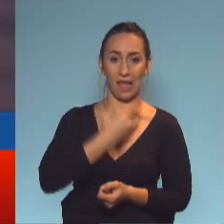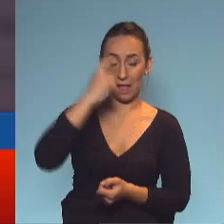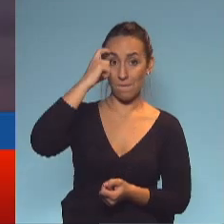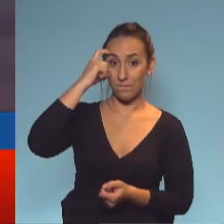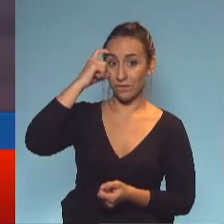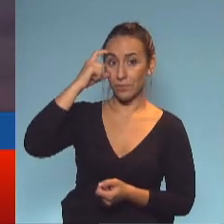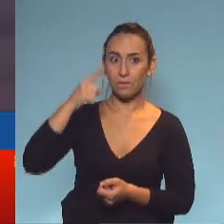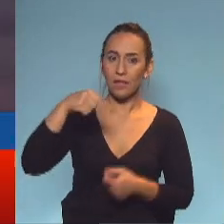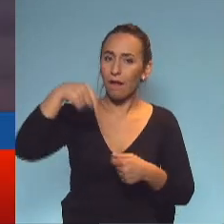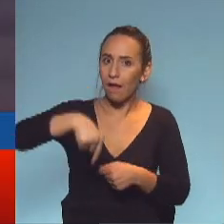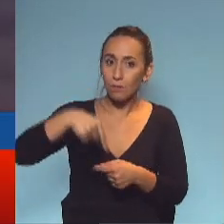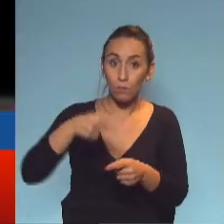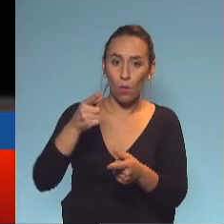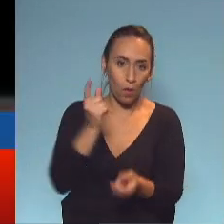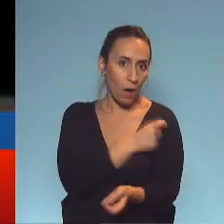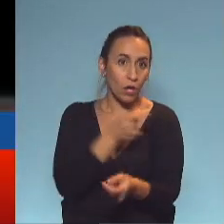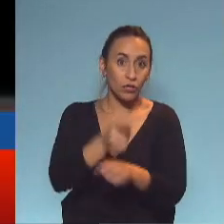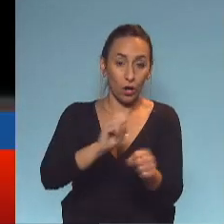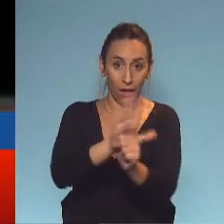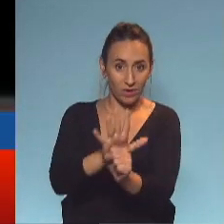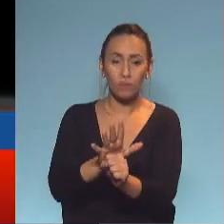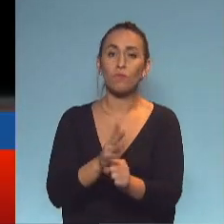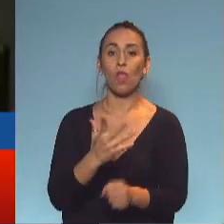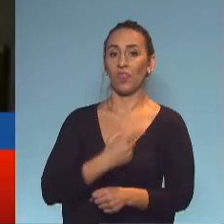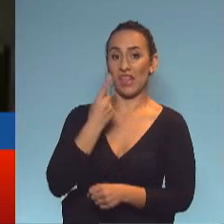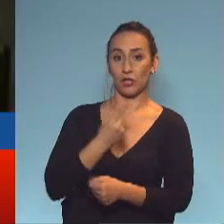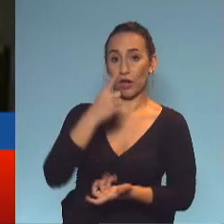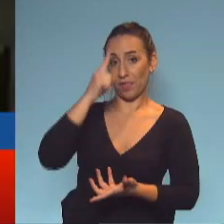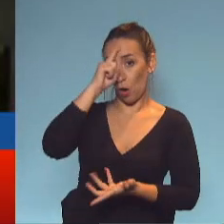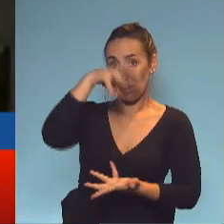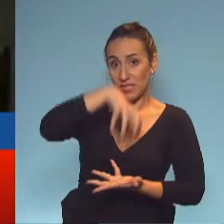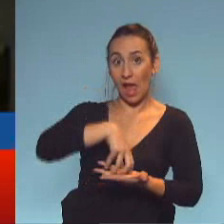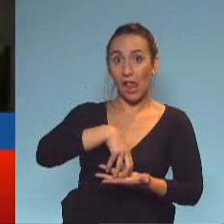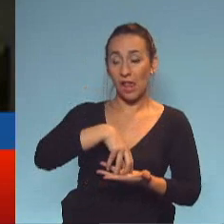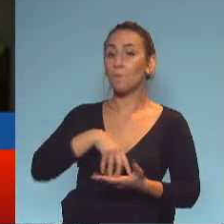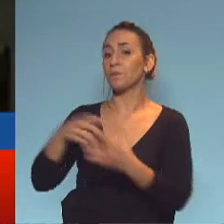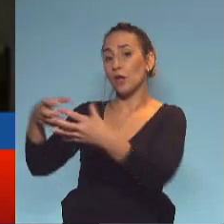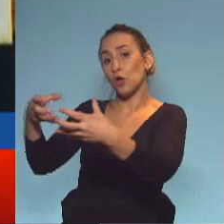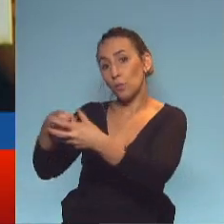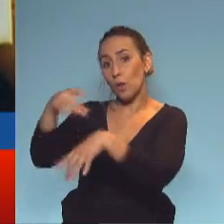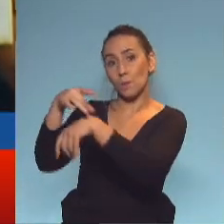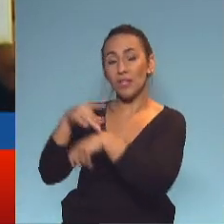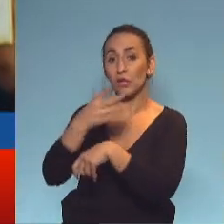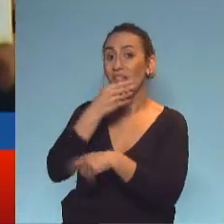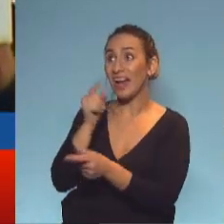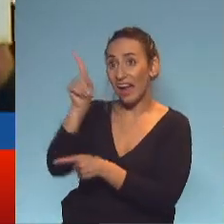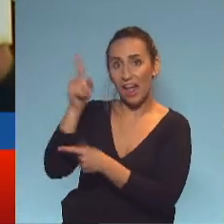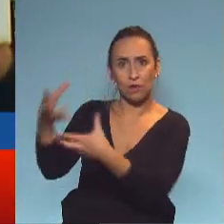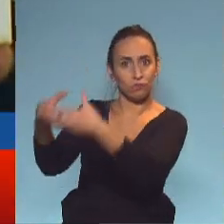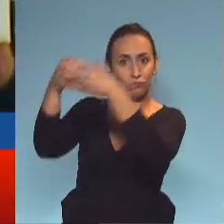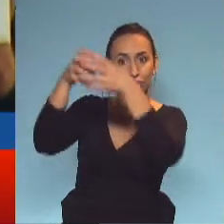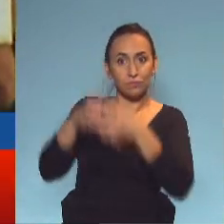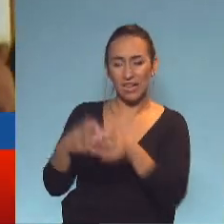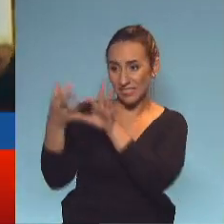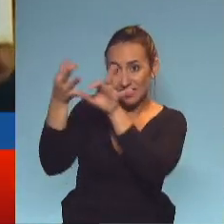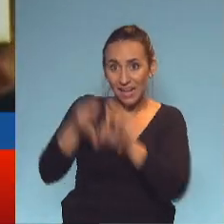objetivo del encuentro que mantuvieron directores del Hospital de Pediatría Juan Garrahan con el grupo de médicos e investigadores israelíes que llegó a nuestro